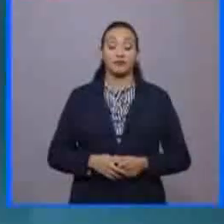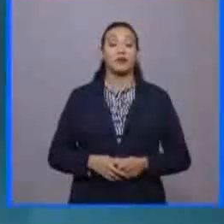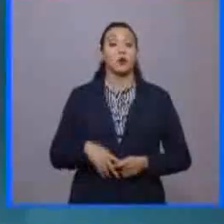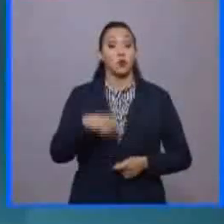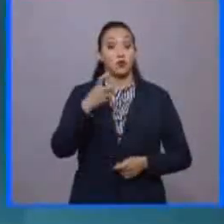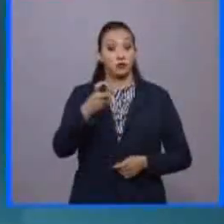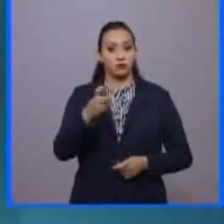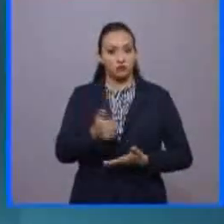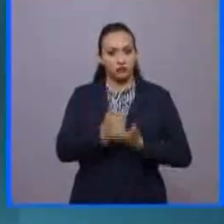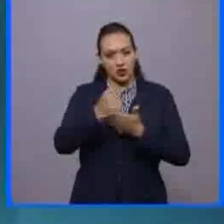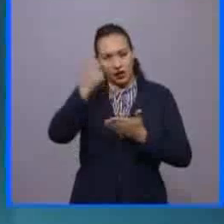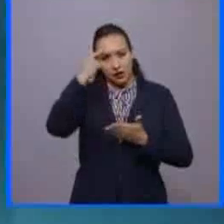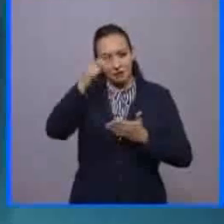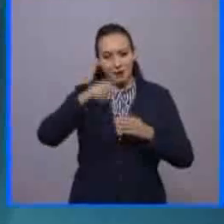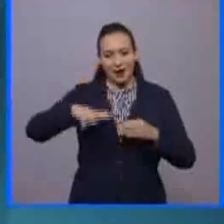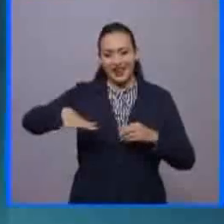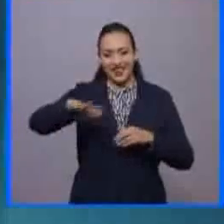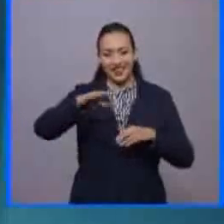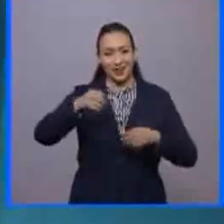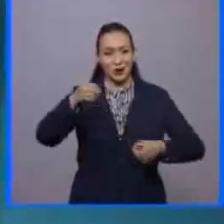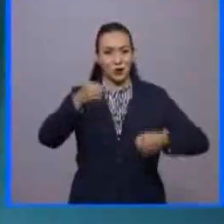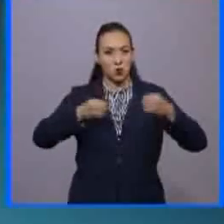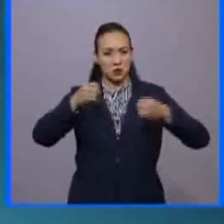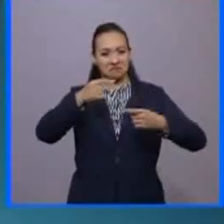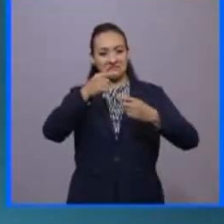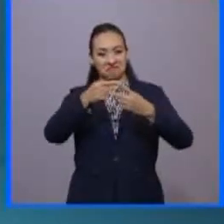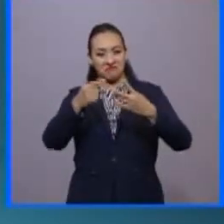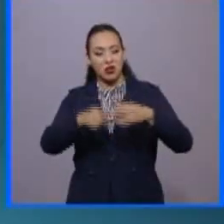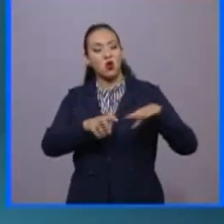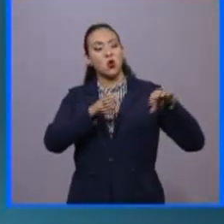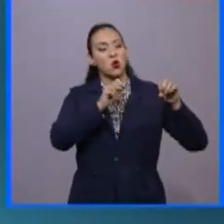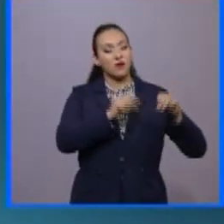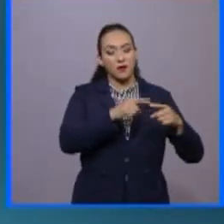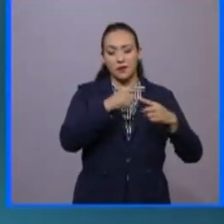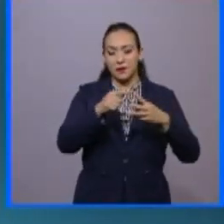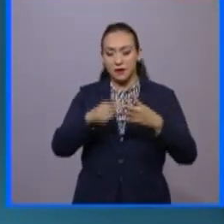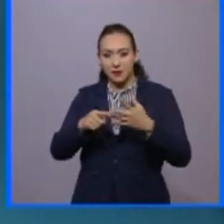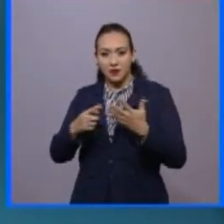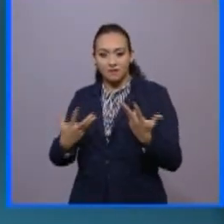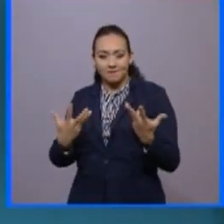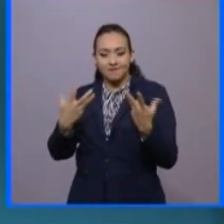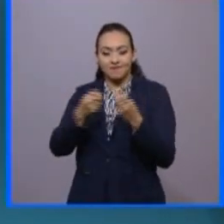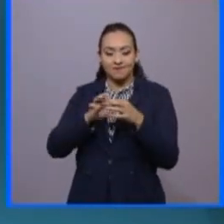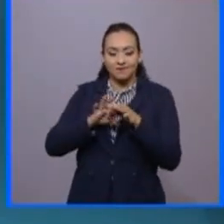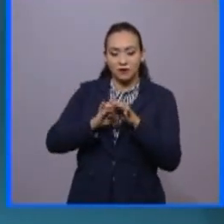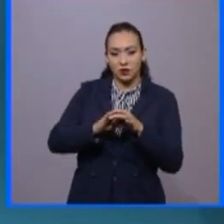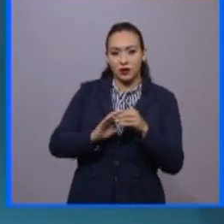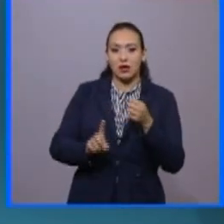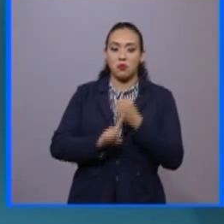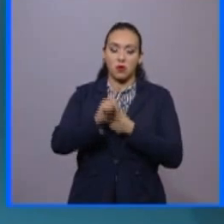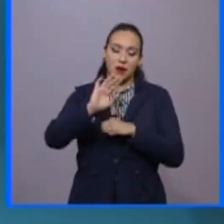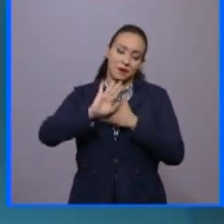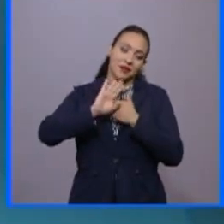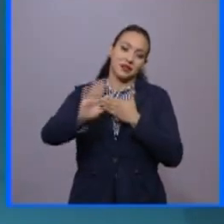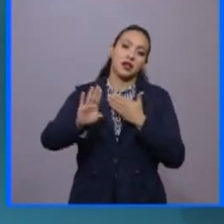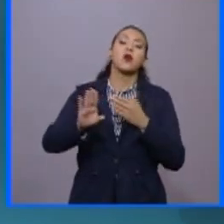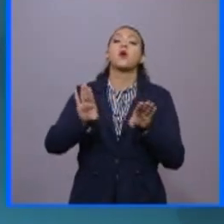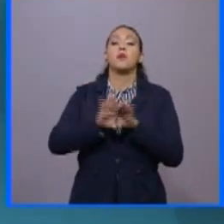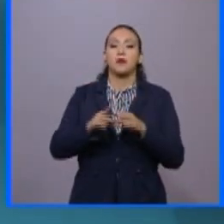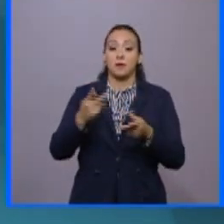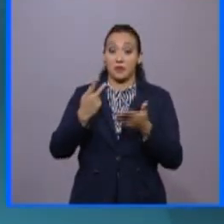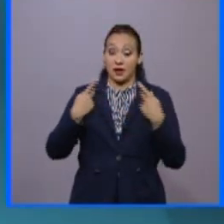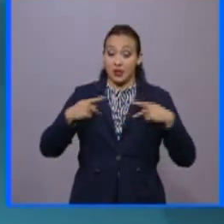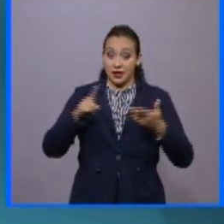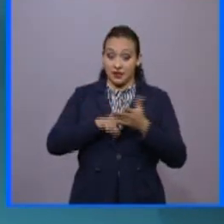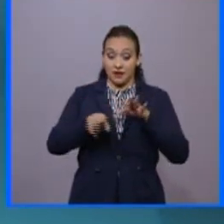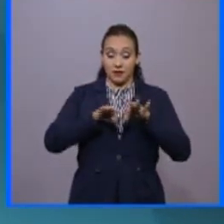con ello fortalecer el sistema judicial federal en la resolución efectiva y eficiente de conflictos, con personal